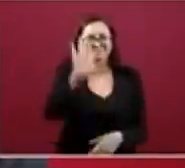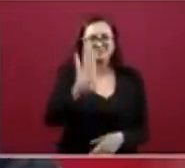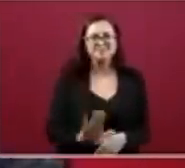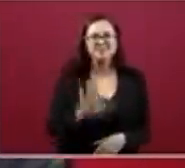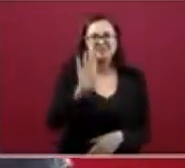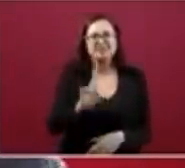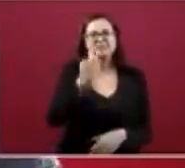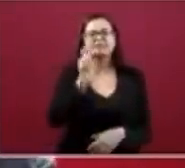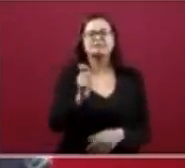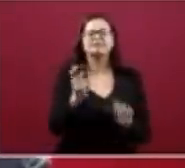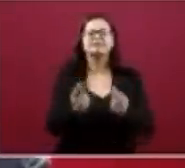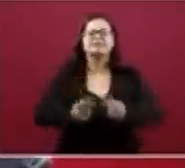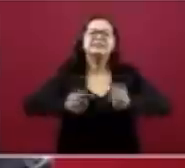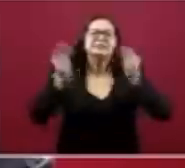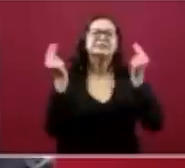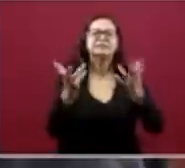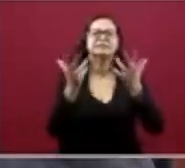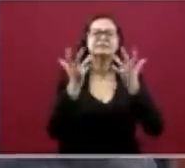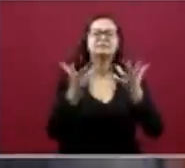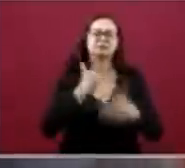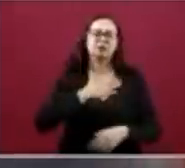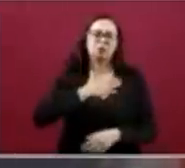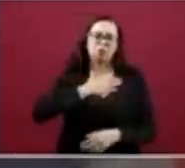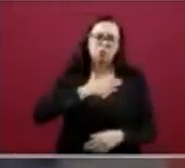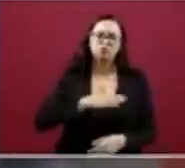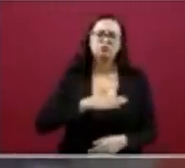Eso es lo que está pasando.